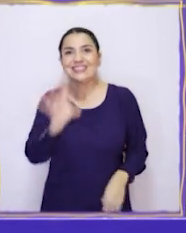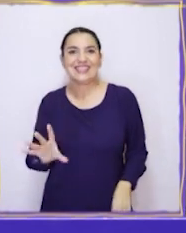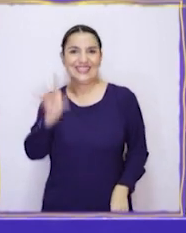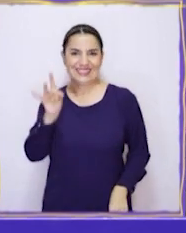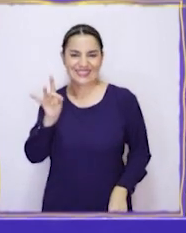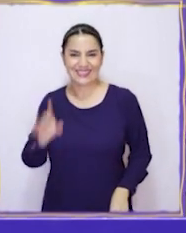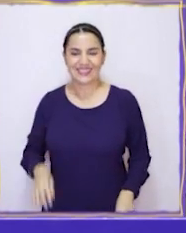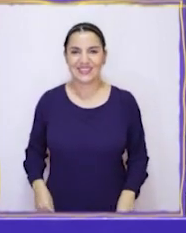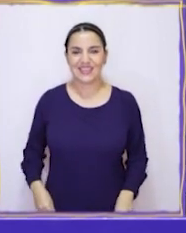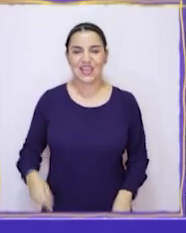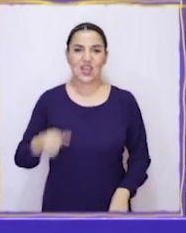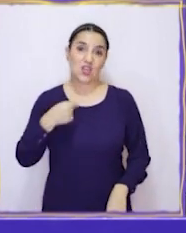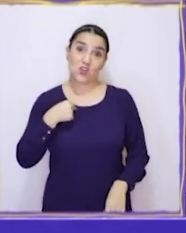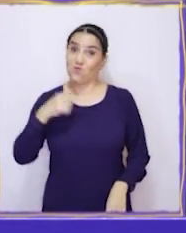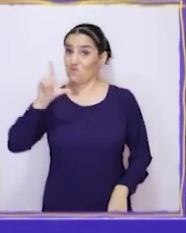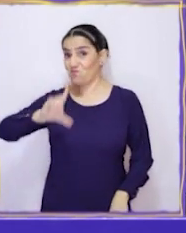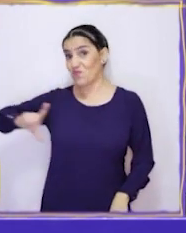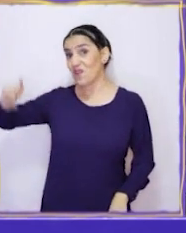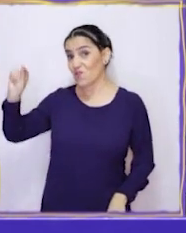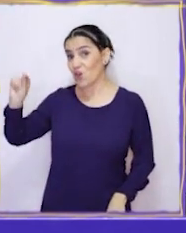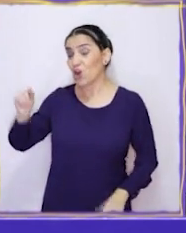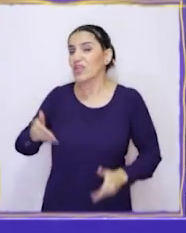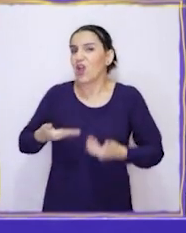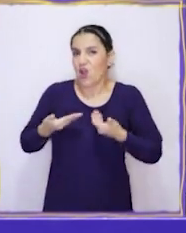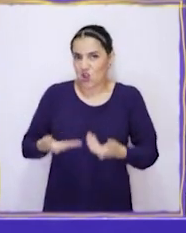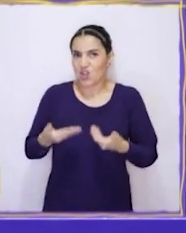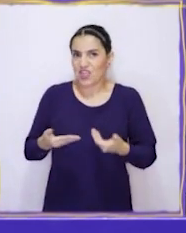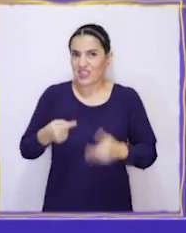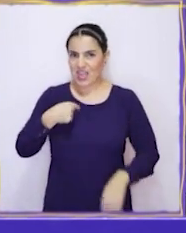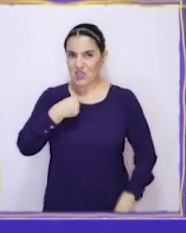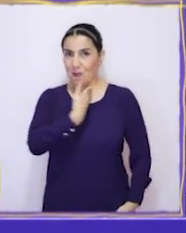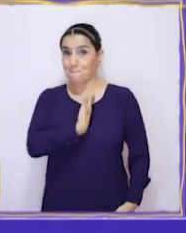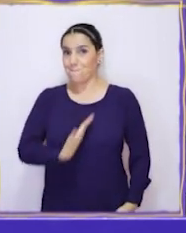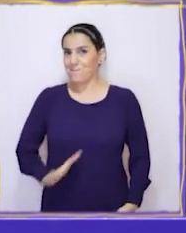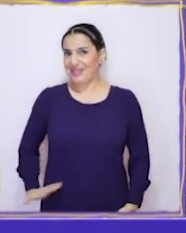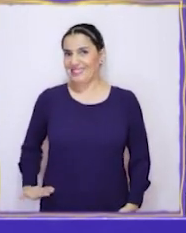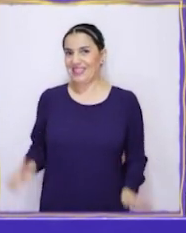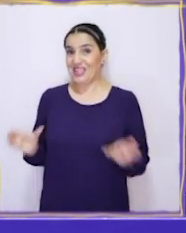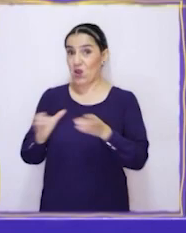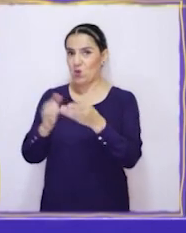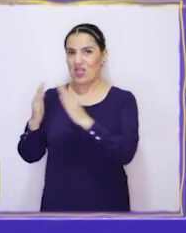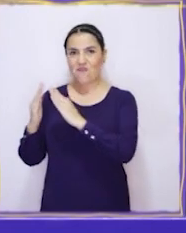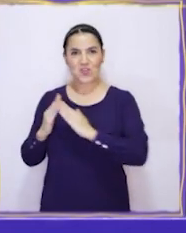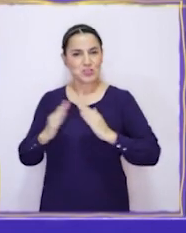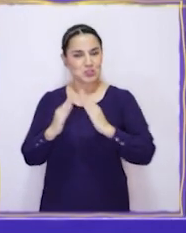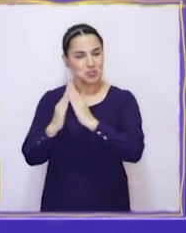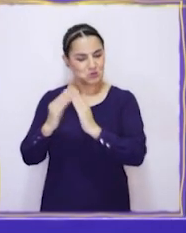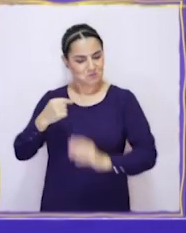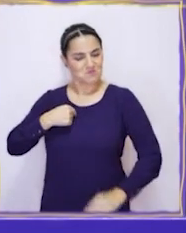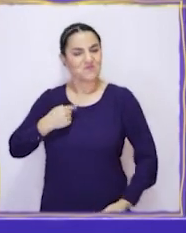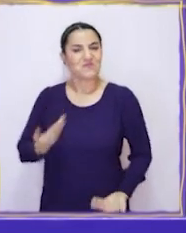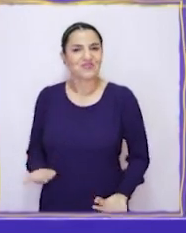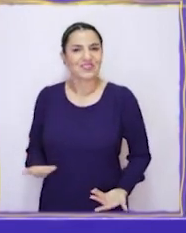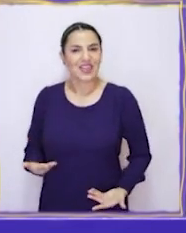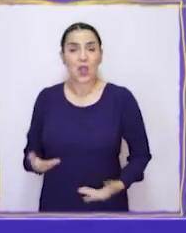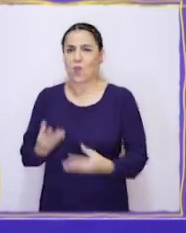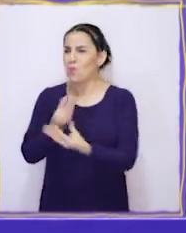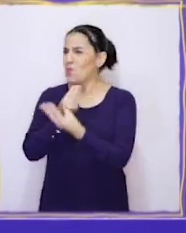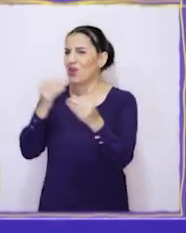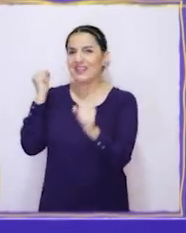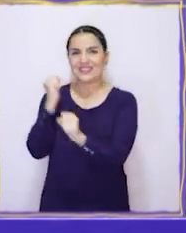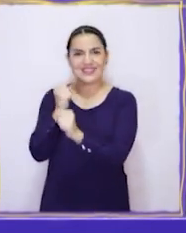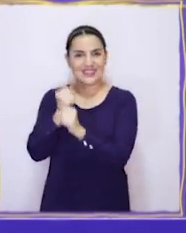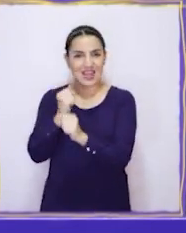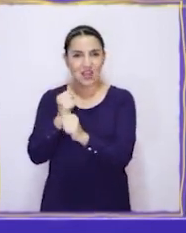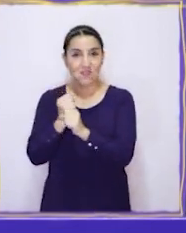difícil decisión. Los tengo que dejar porque hoy soy el presidente de la Junta de Vecinos. Tengo